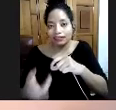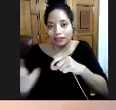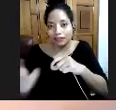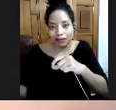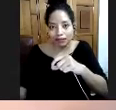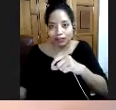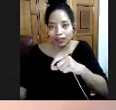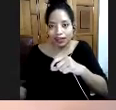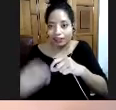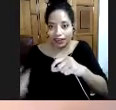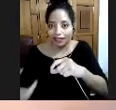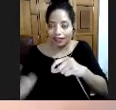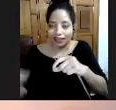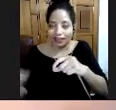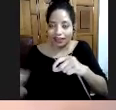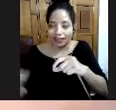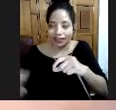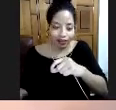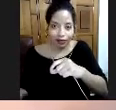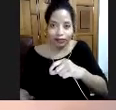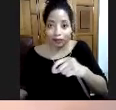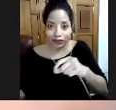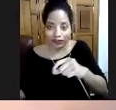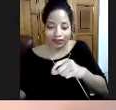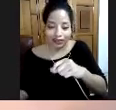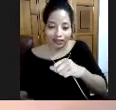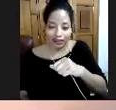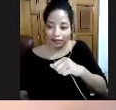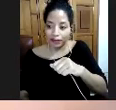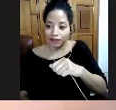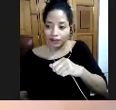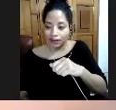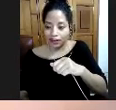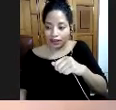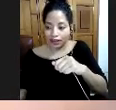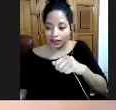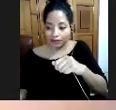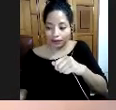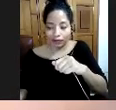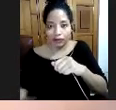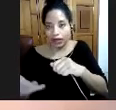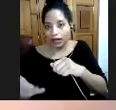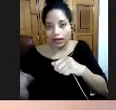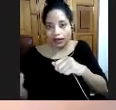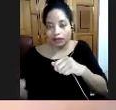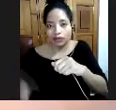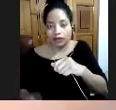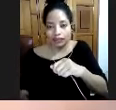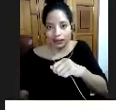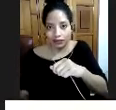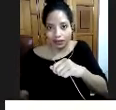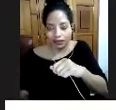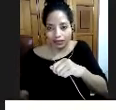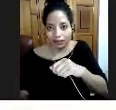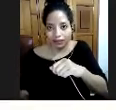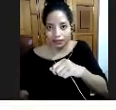gracias también a las personas que van a ver este video después del en vivo. Y bueno, nada, Carla, muchas gracias